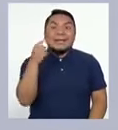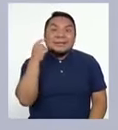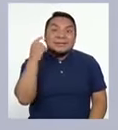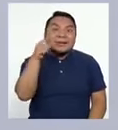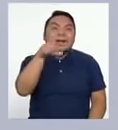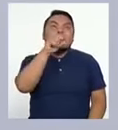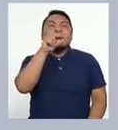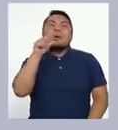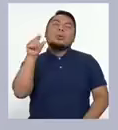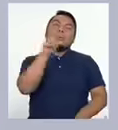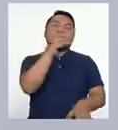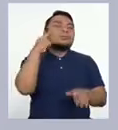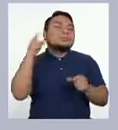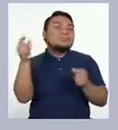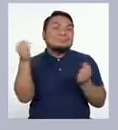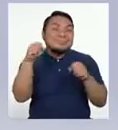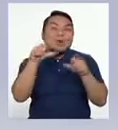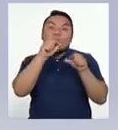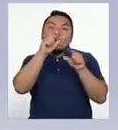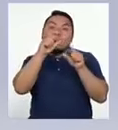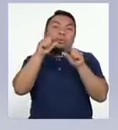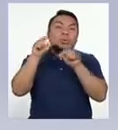¿Escuchan? ¿Qué animal será?